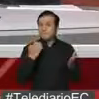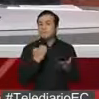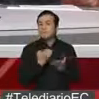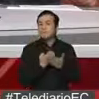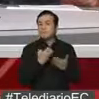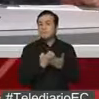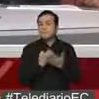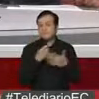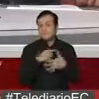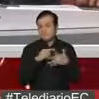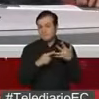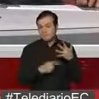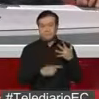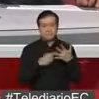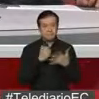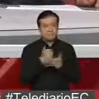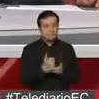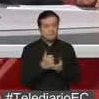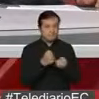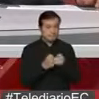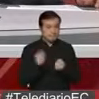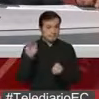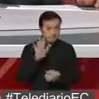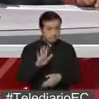de finanzas en beneficio del país?